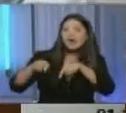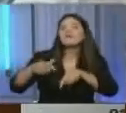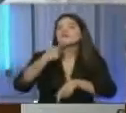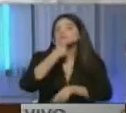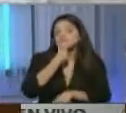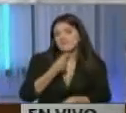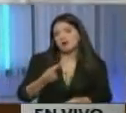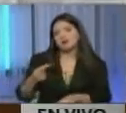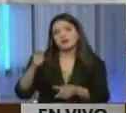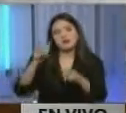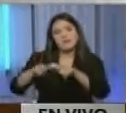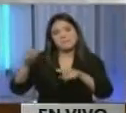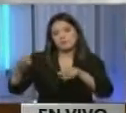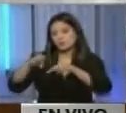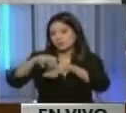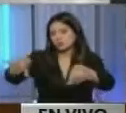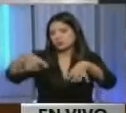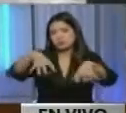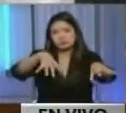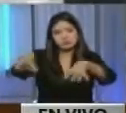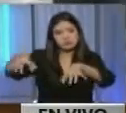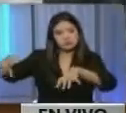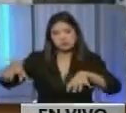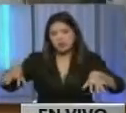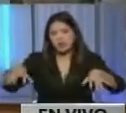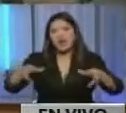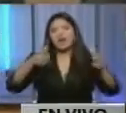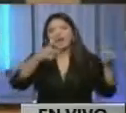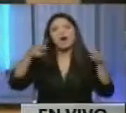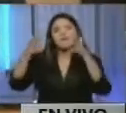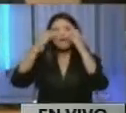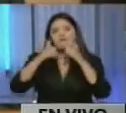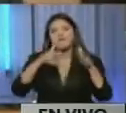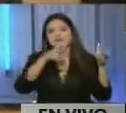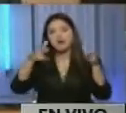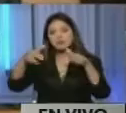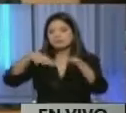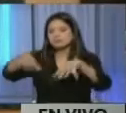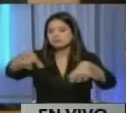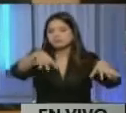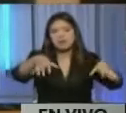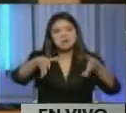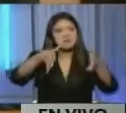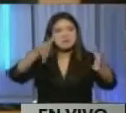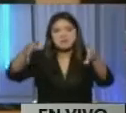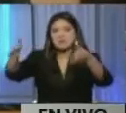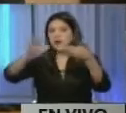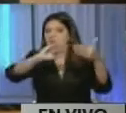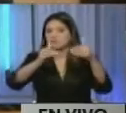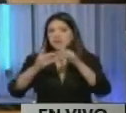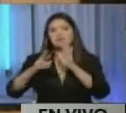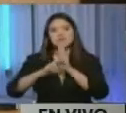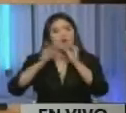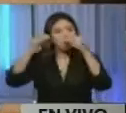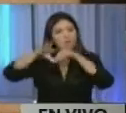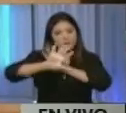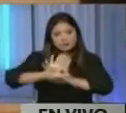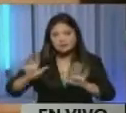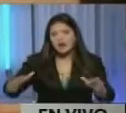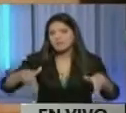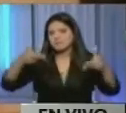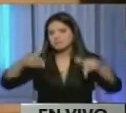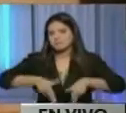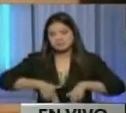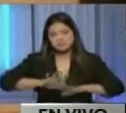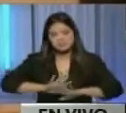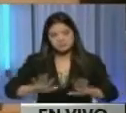el desplazamiento de las estructuras de la FARC a dichas zonas y para el cumplimiento del acuerdo sobre el cese al fuego